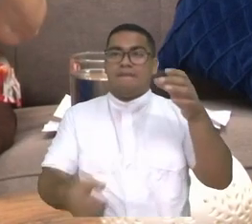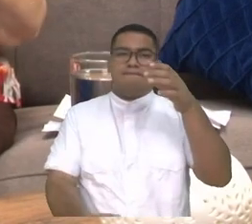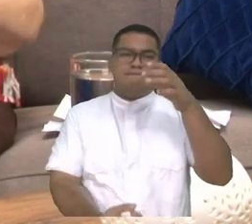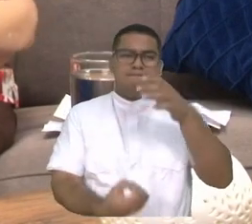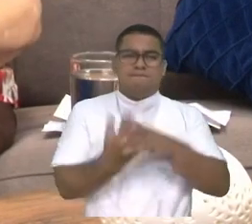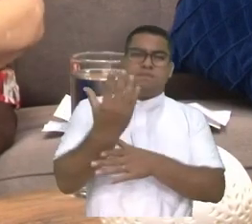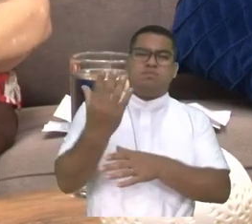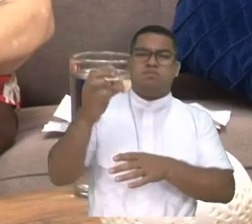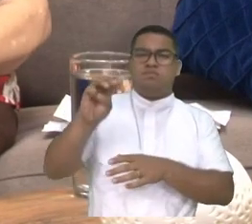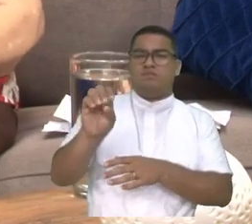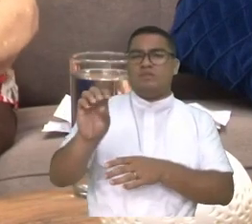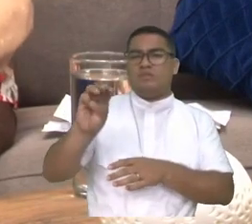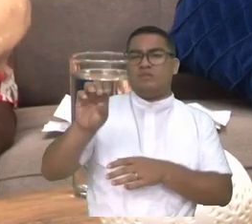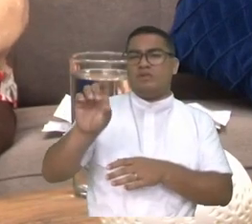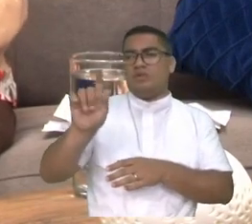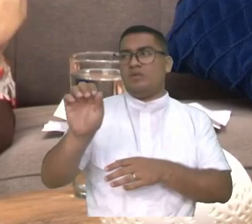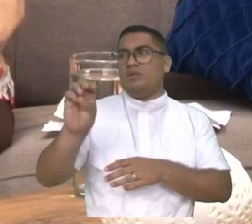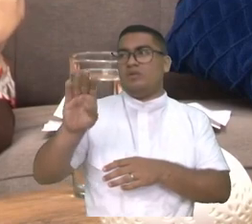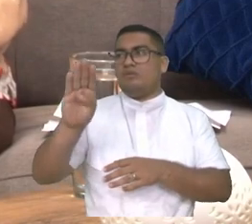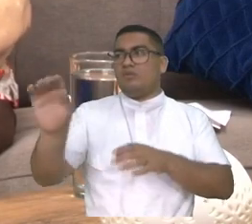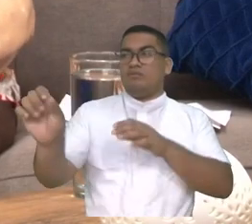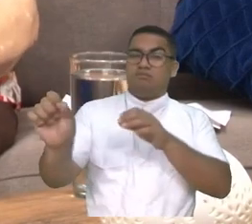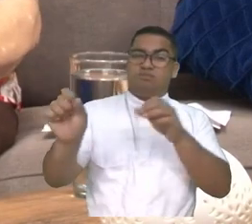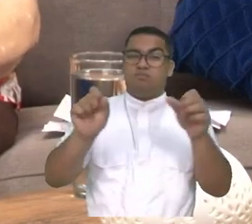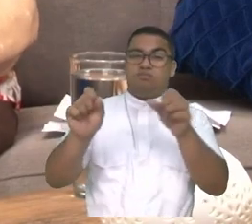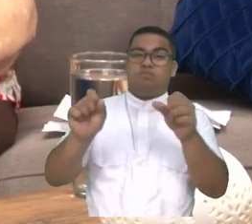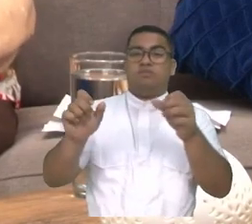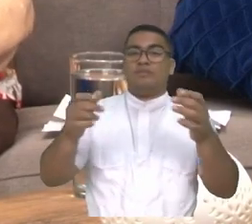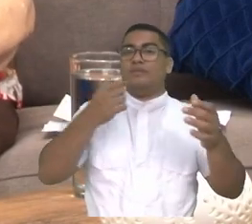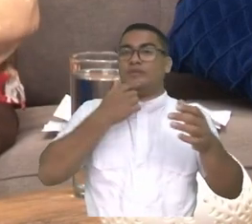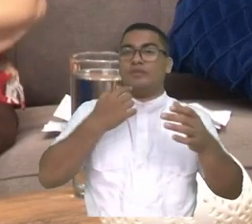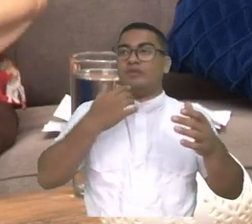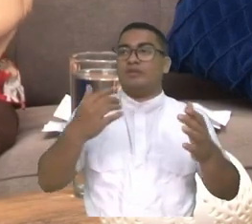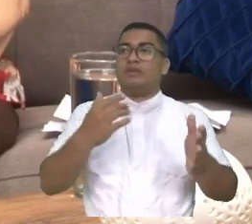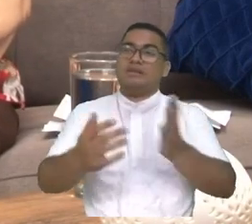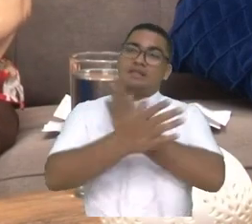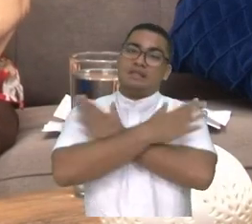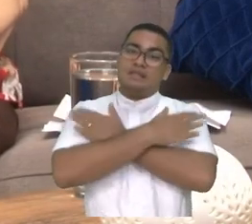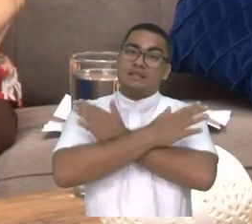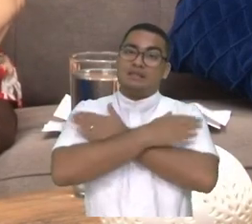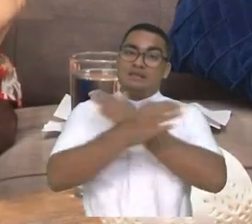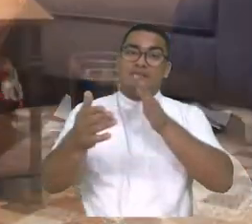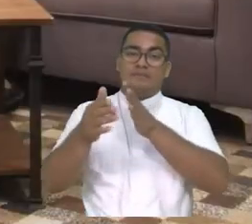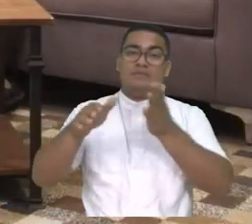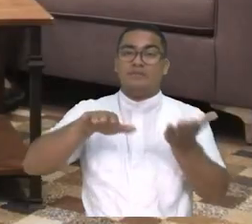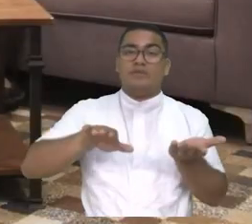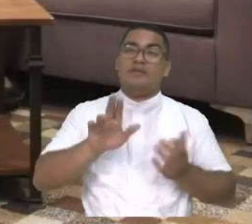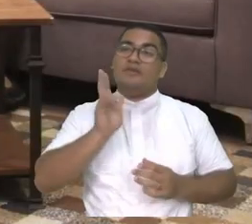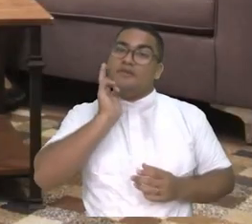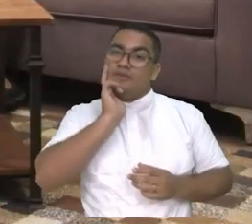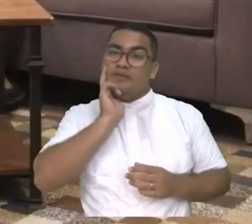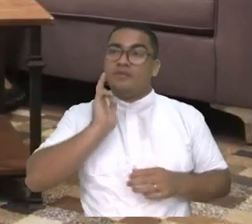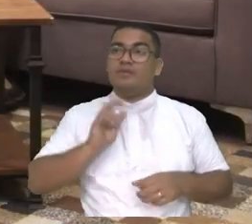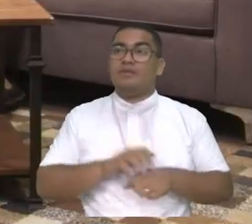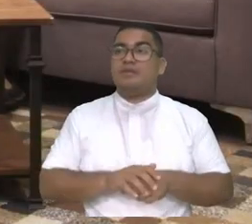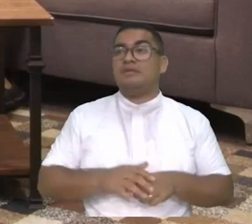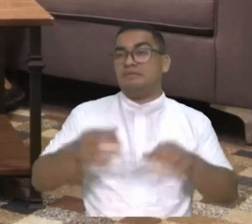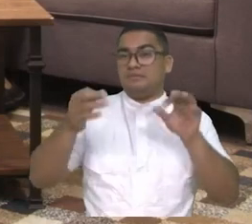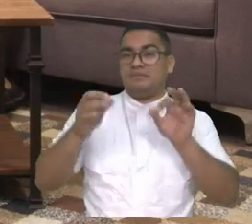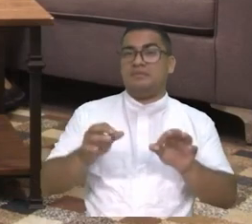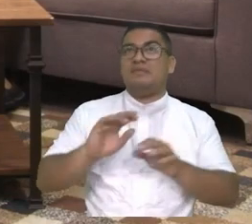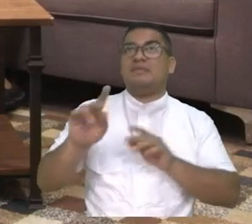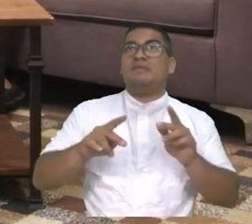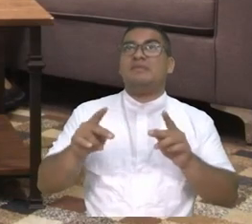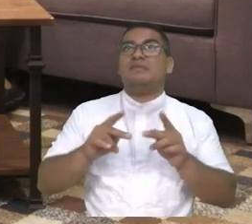tembló. ¿Por qué? Porque despedía al más dilecto de sus hijos. Sin duda alguna, la coincidencia